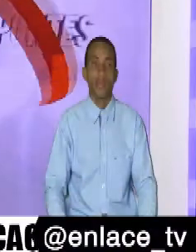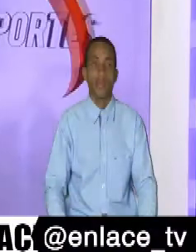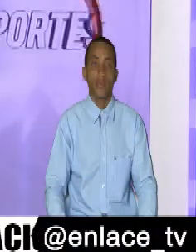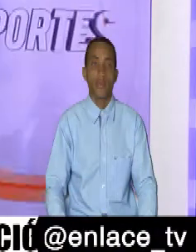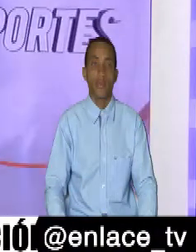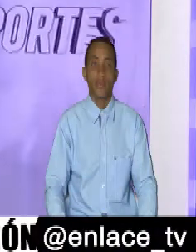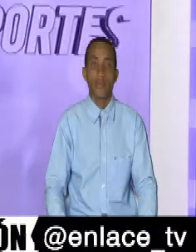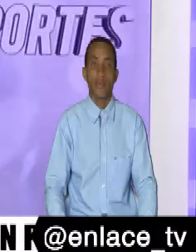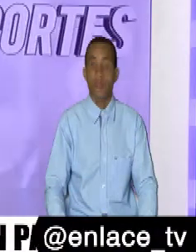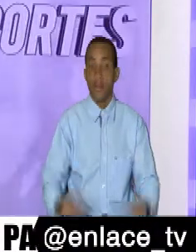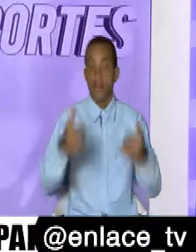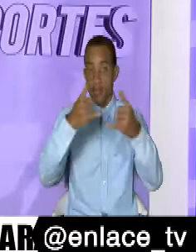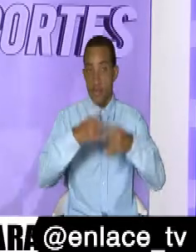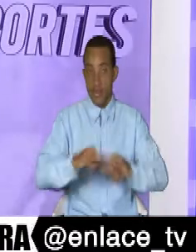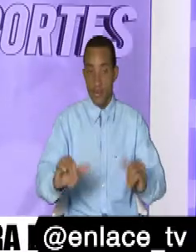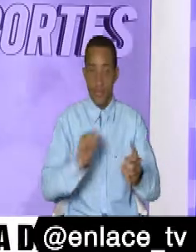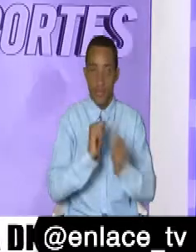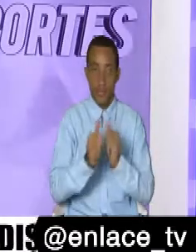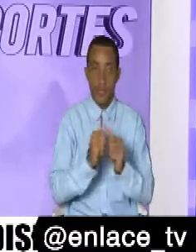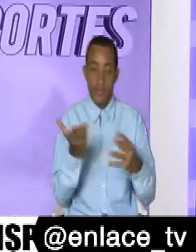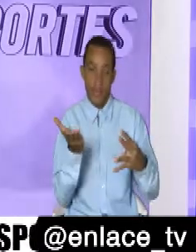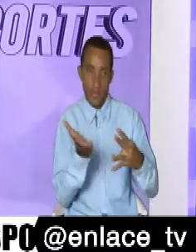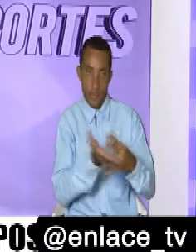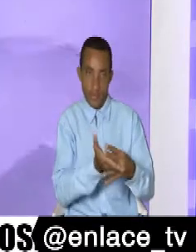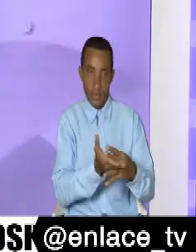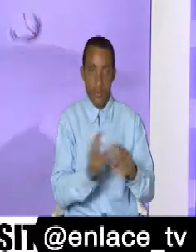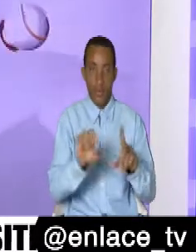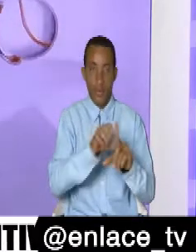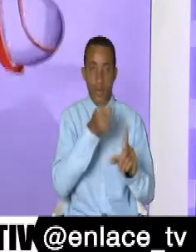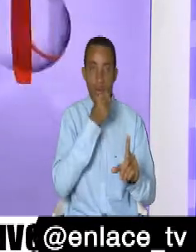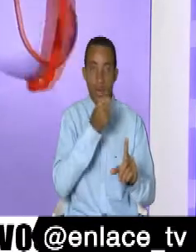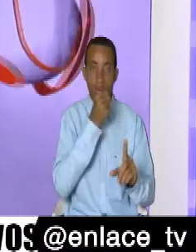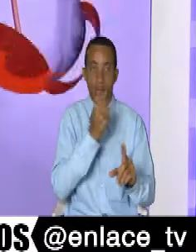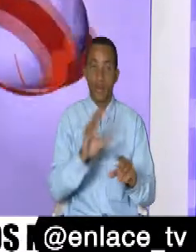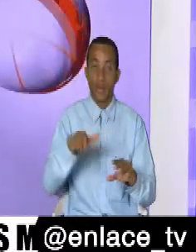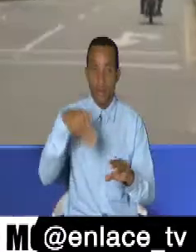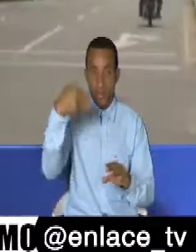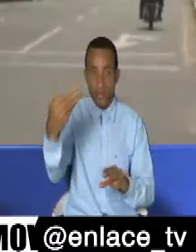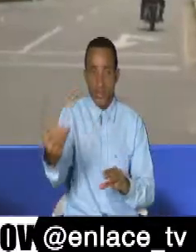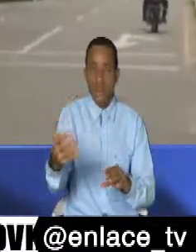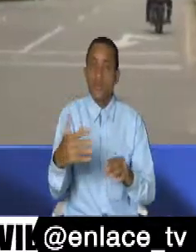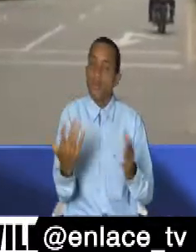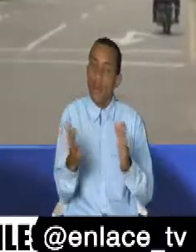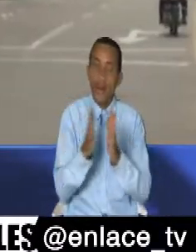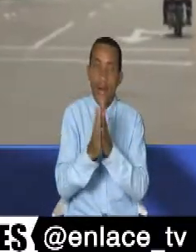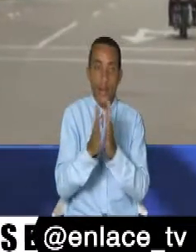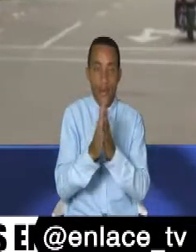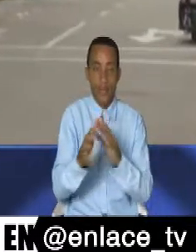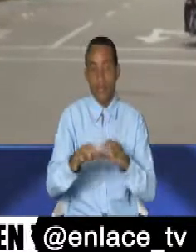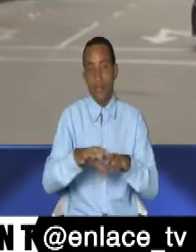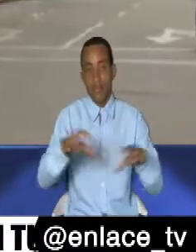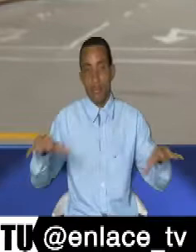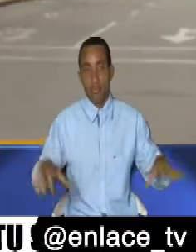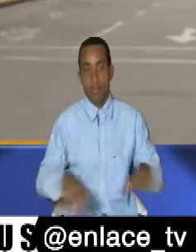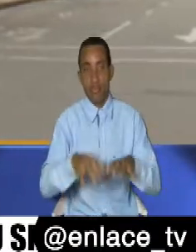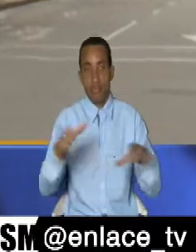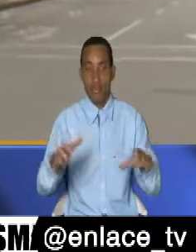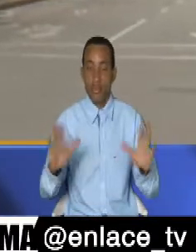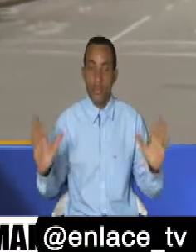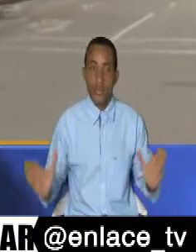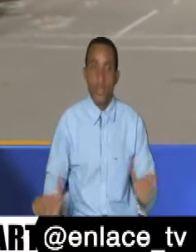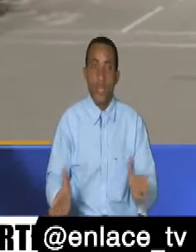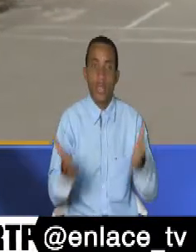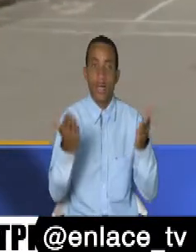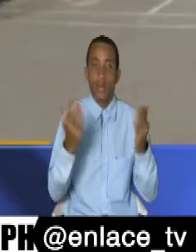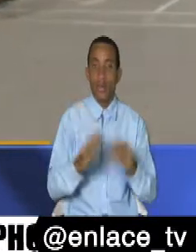Es por el momento todo en deportes, hacemos una pausa en Enlace Noticias. Al volver les contaremos las actividades que promueve la parroquia del